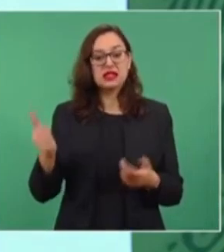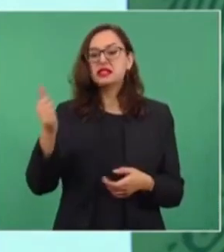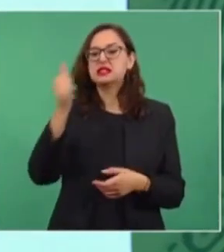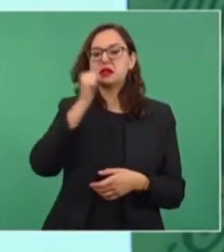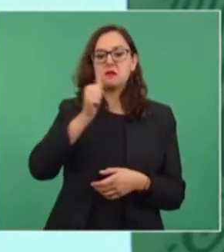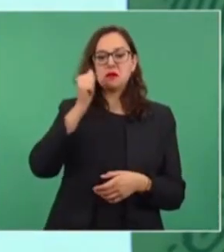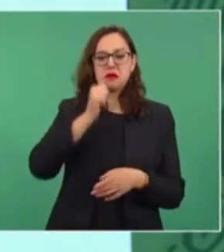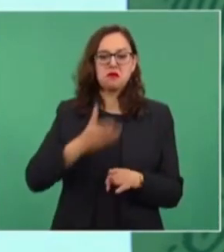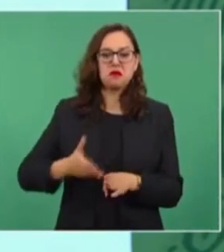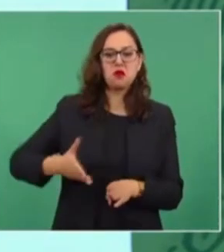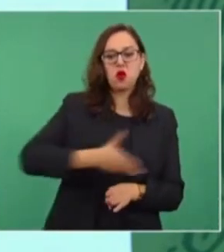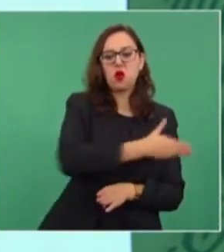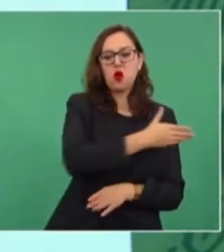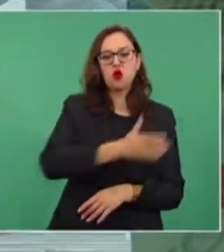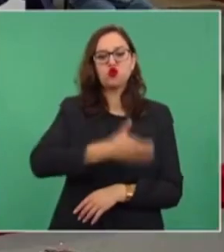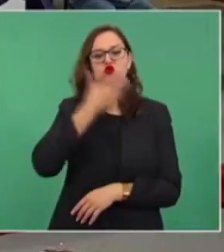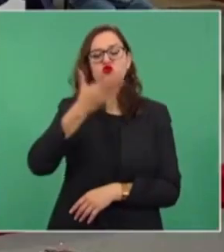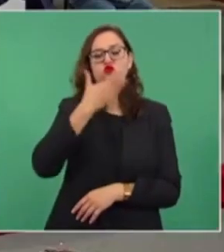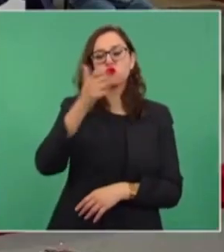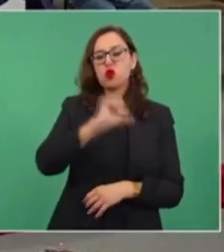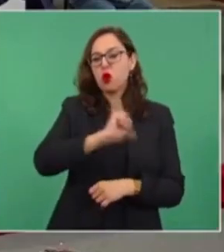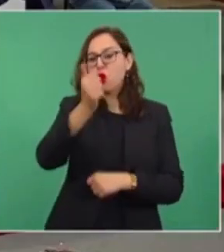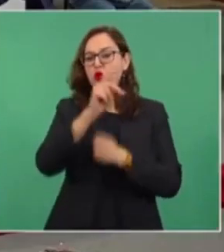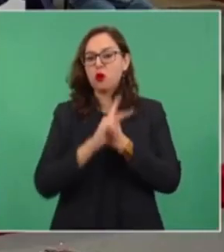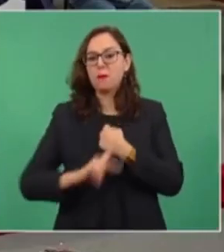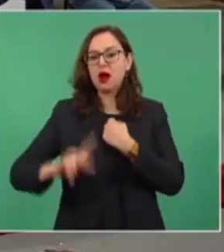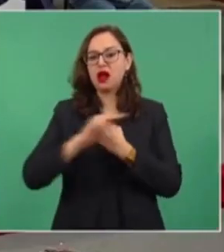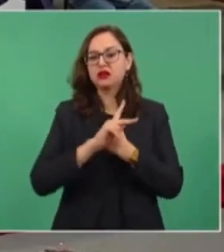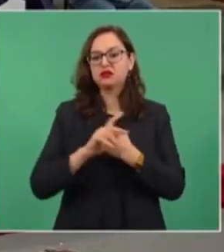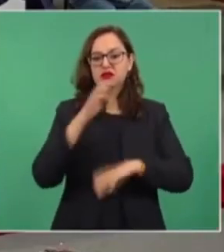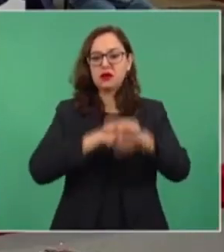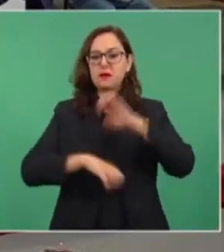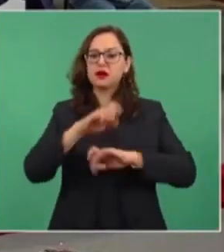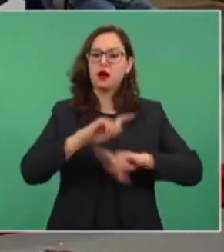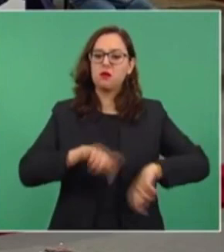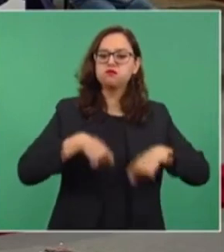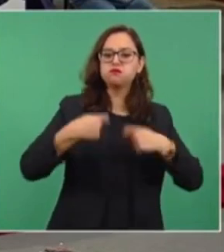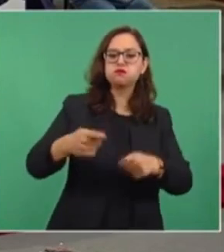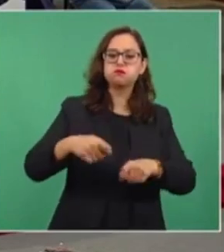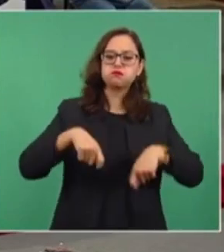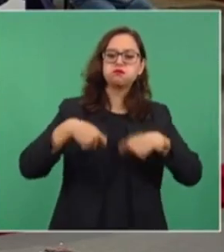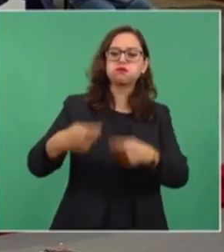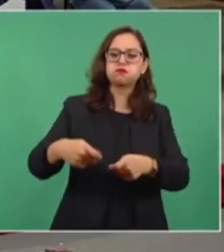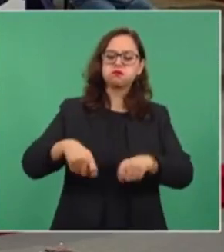preferencia a empresas extranjeras, que eran las que